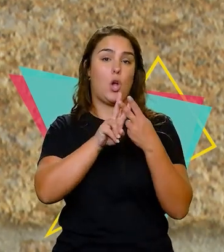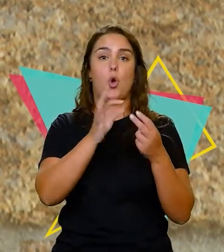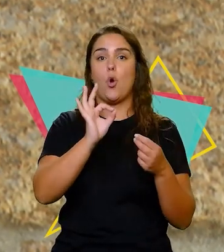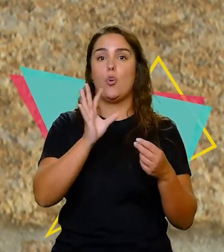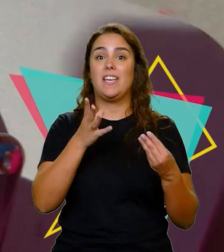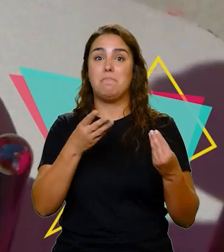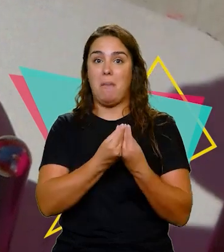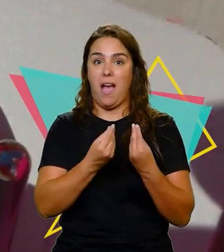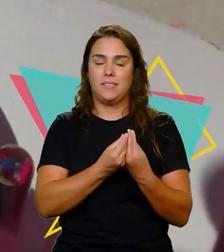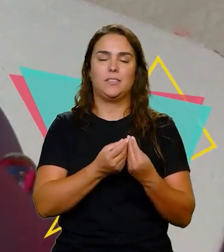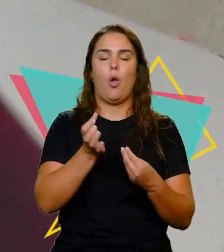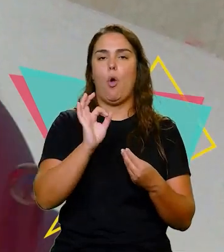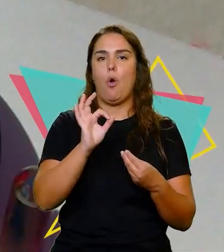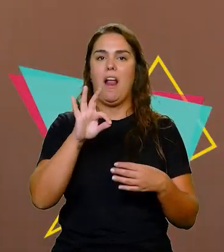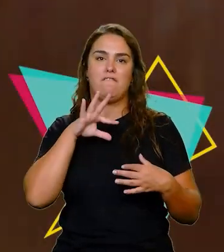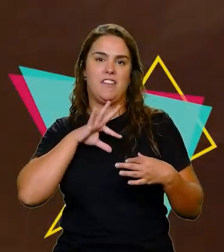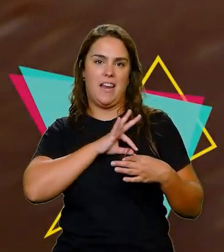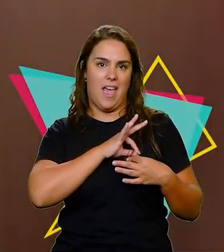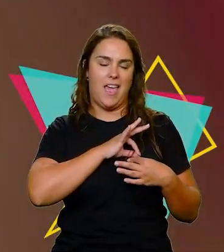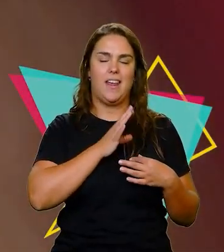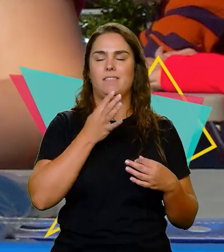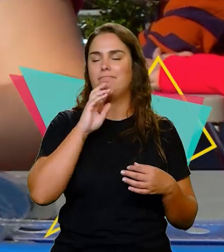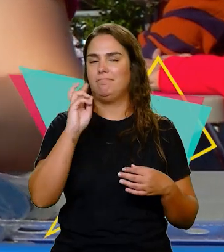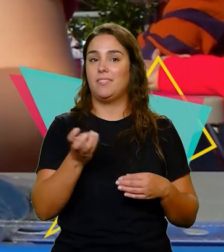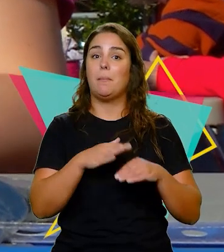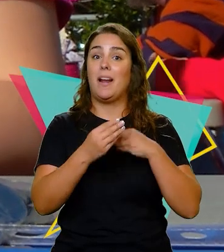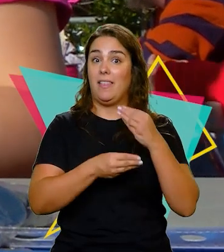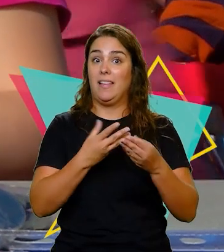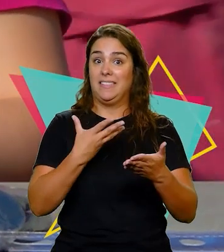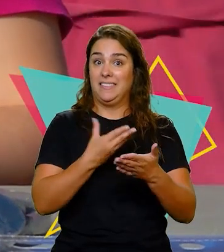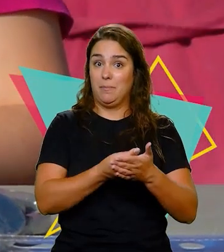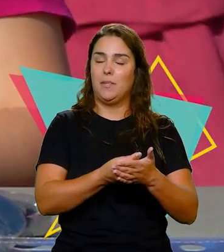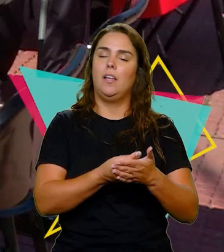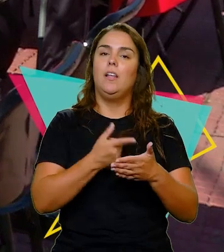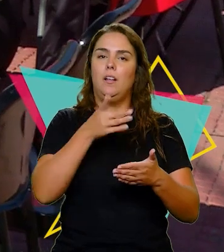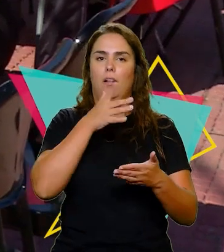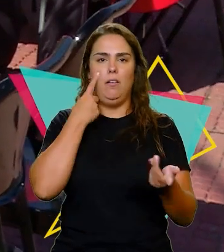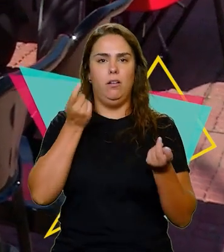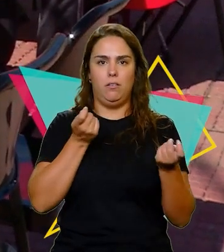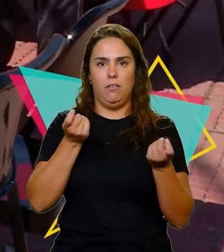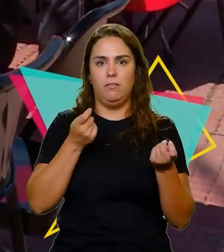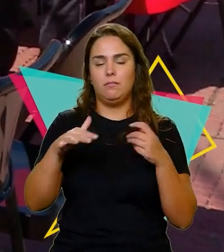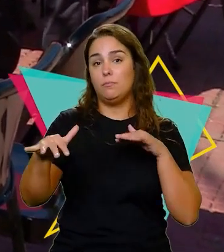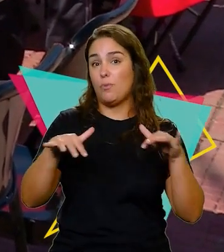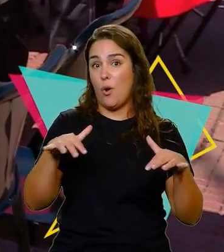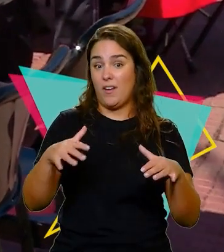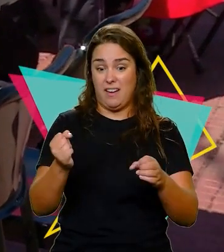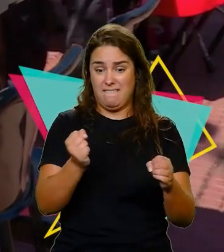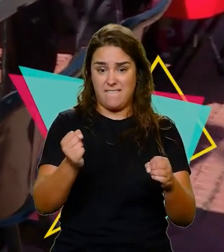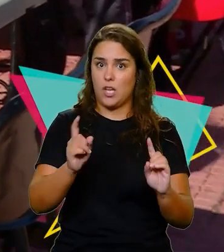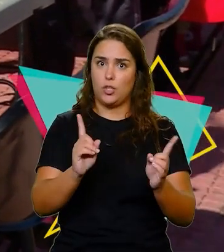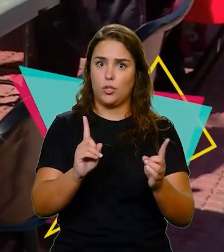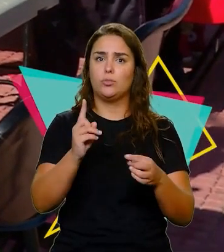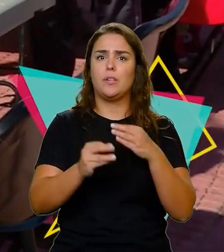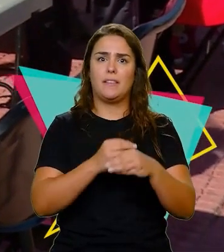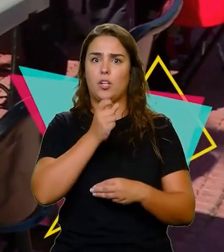chapa imán, chapa alfiler y demás. Para hacer una chapa tienes que estar pendiente que no se te mueva el cortador,